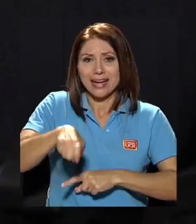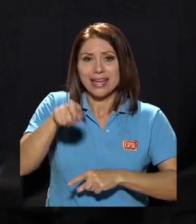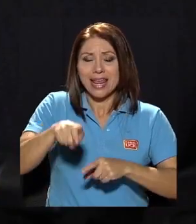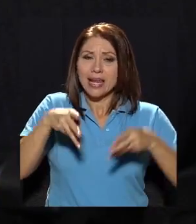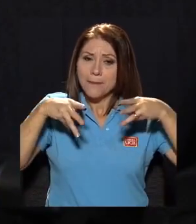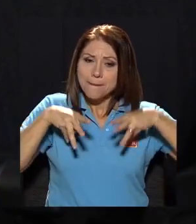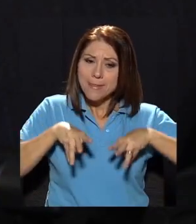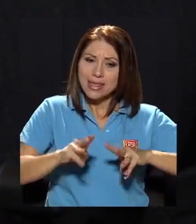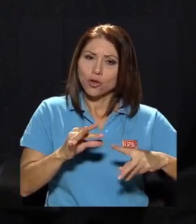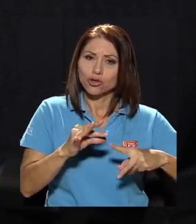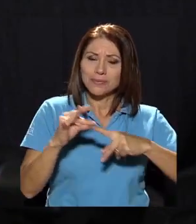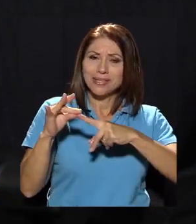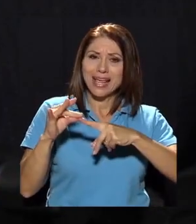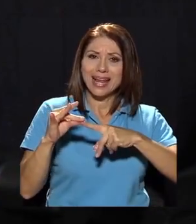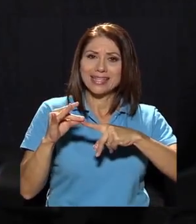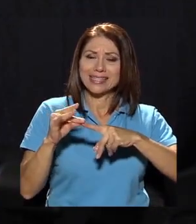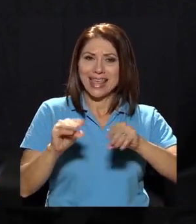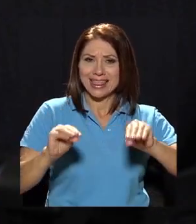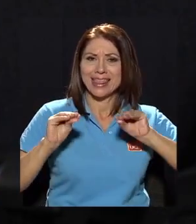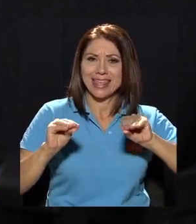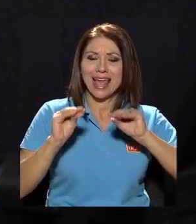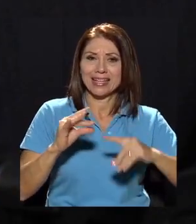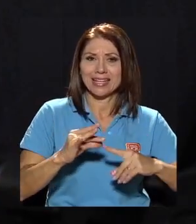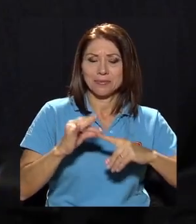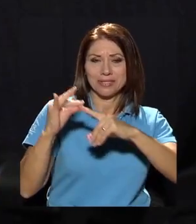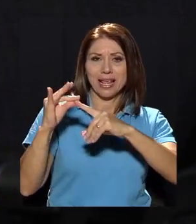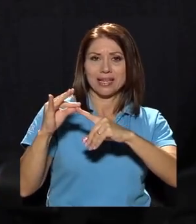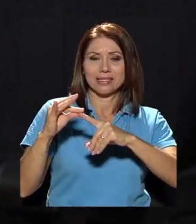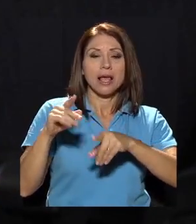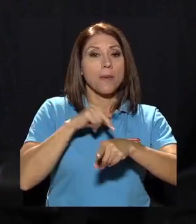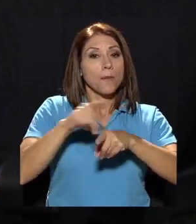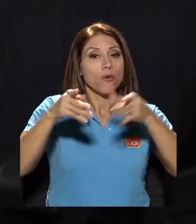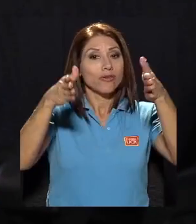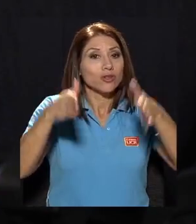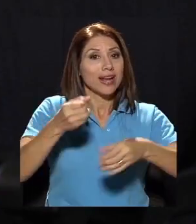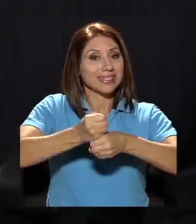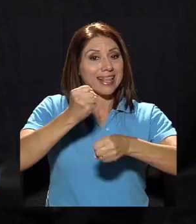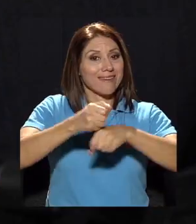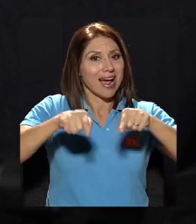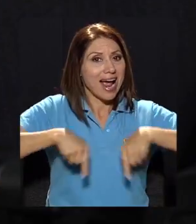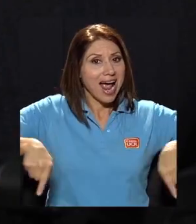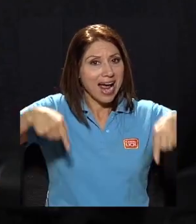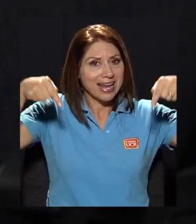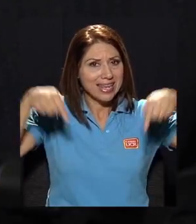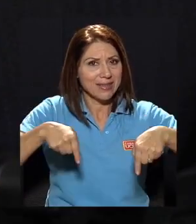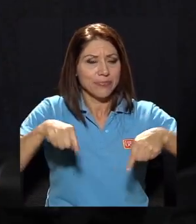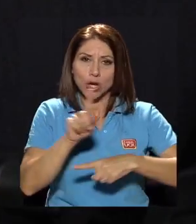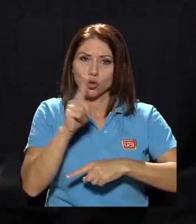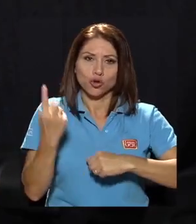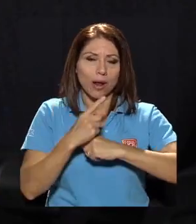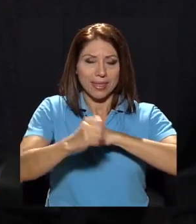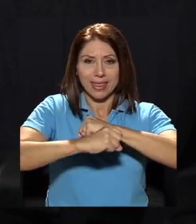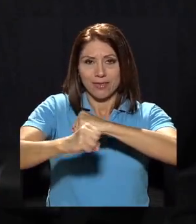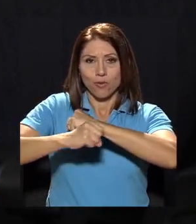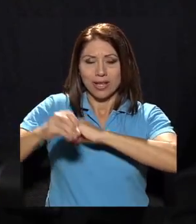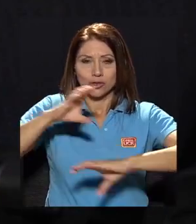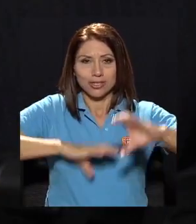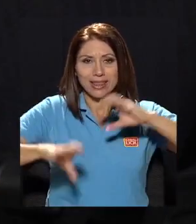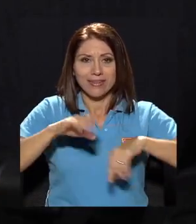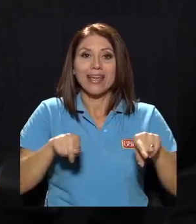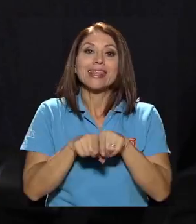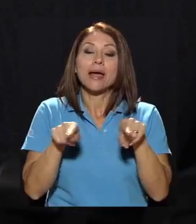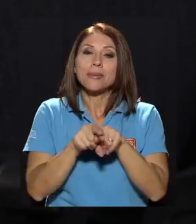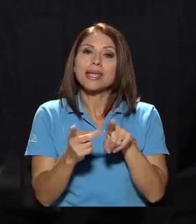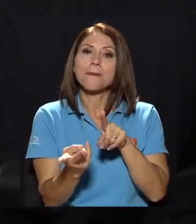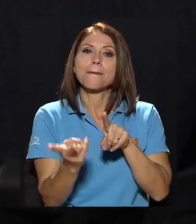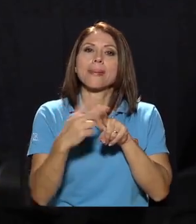especiales didácticas que dedican profesionales que trabajan en planetario. No es solo divulgación científica, sino implementación